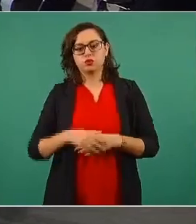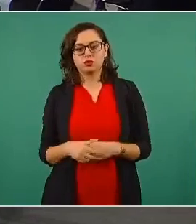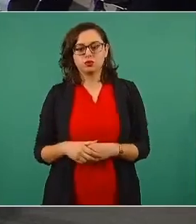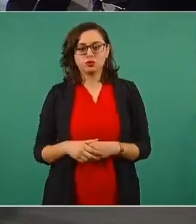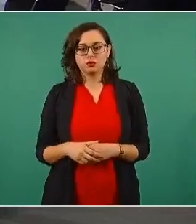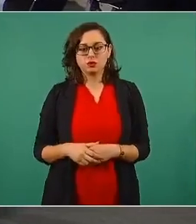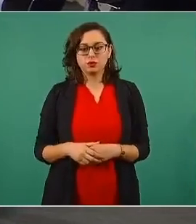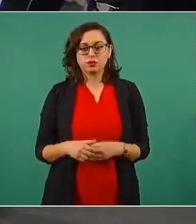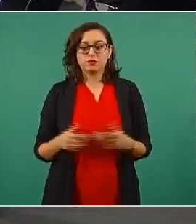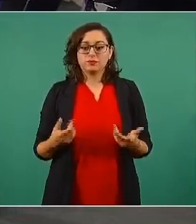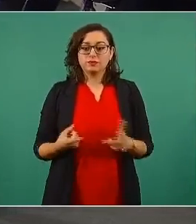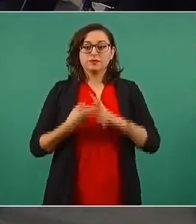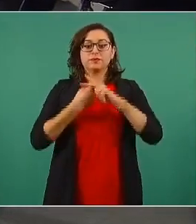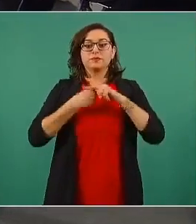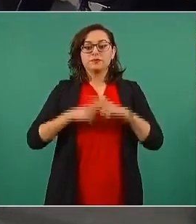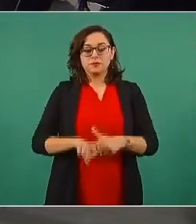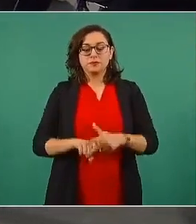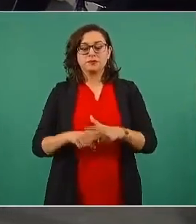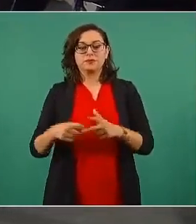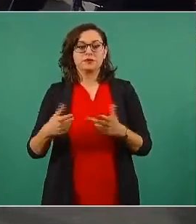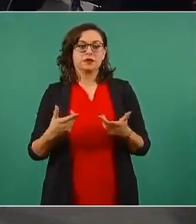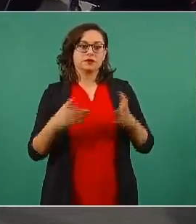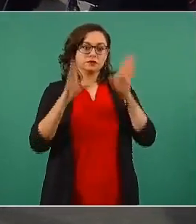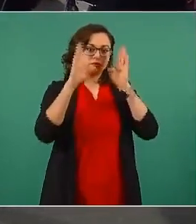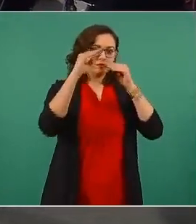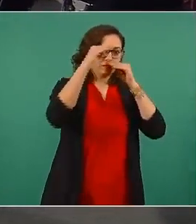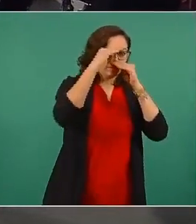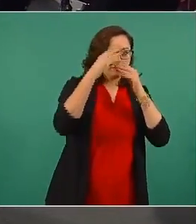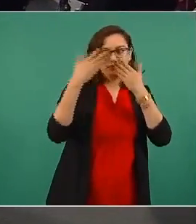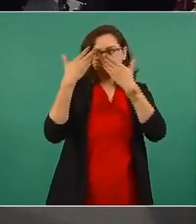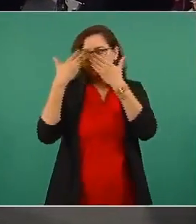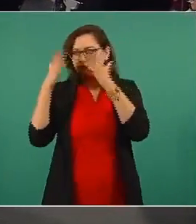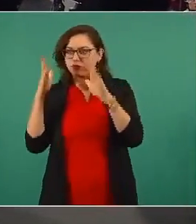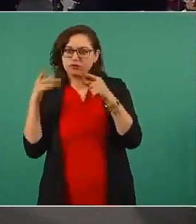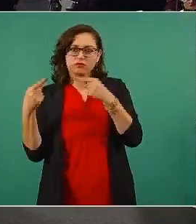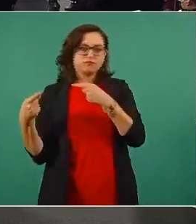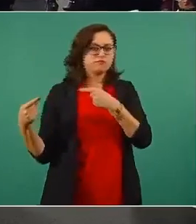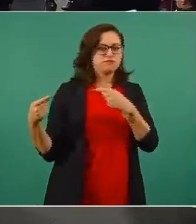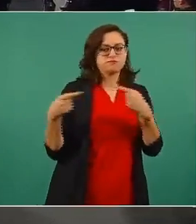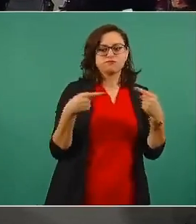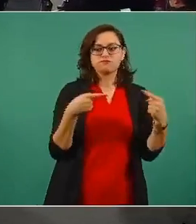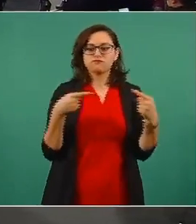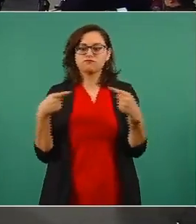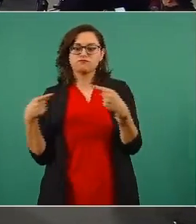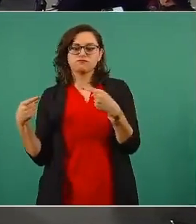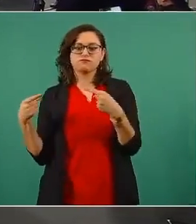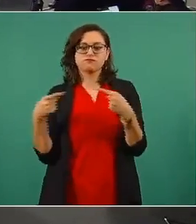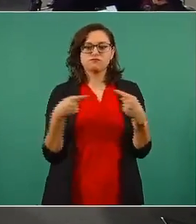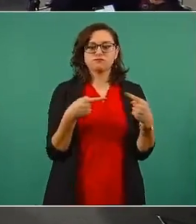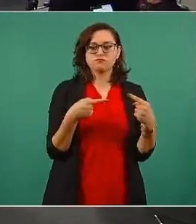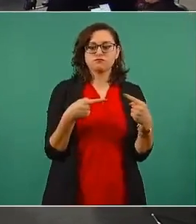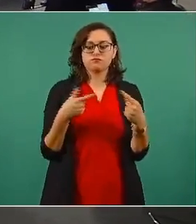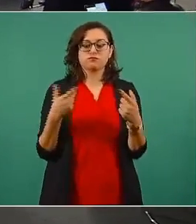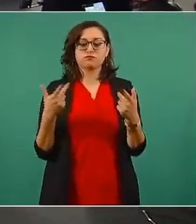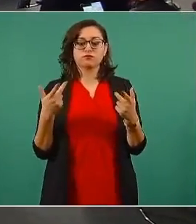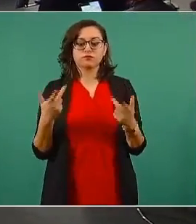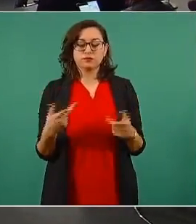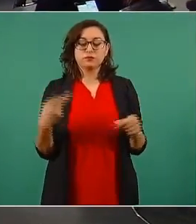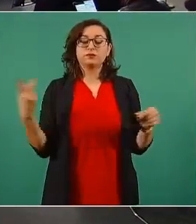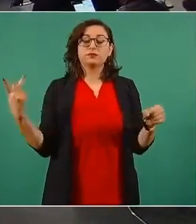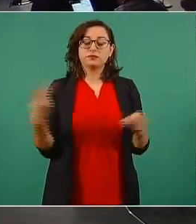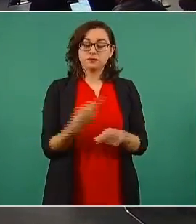Comienza la lucha de liberales contra conservadores y se expulsa a Santana,